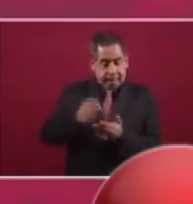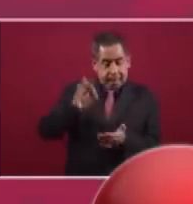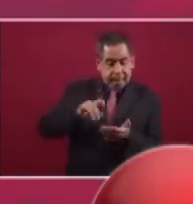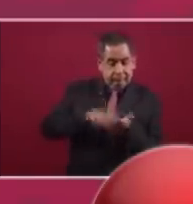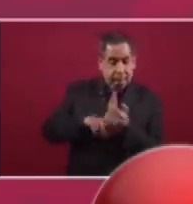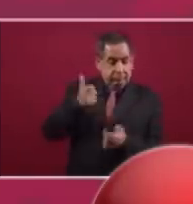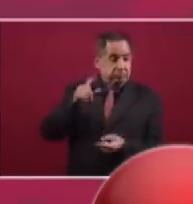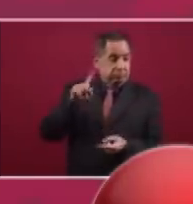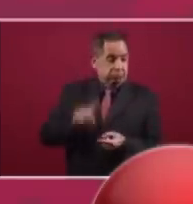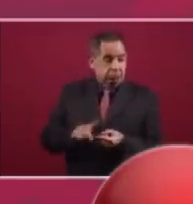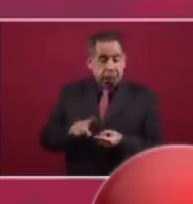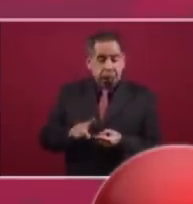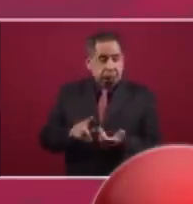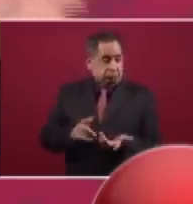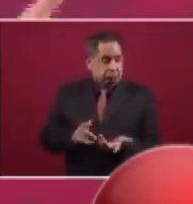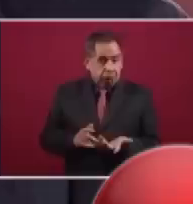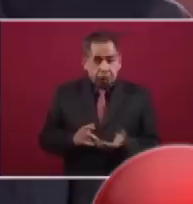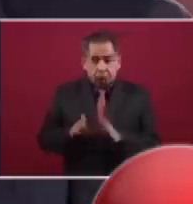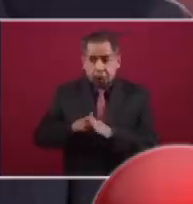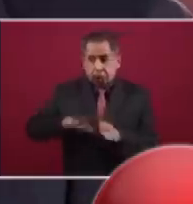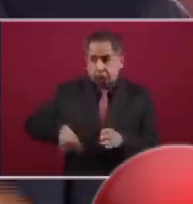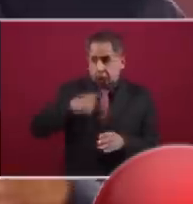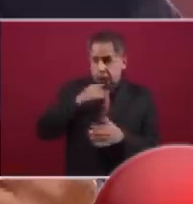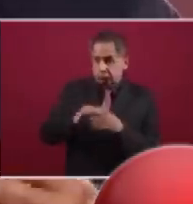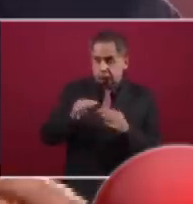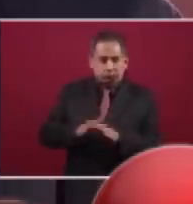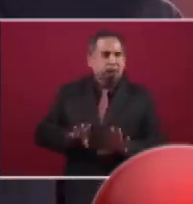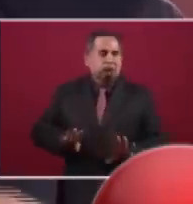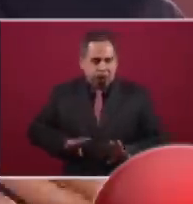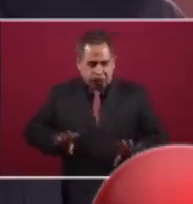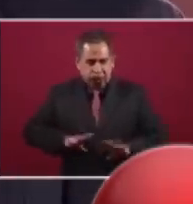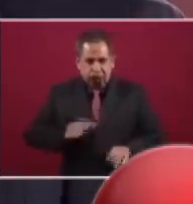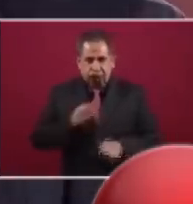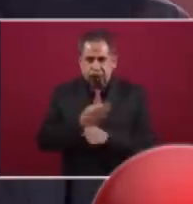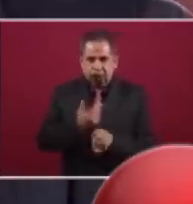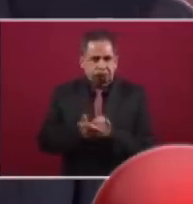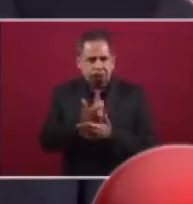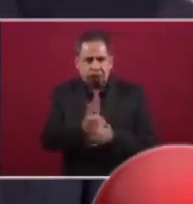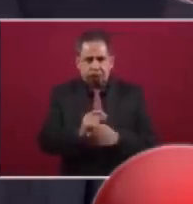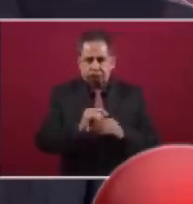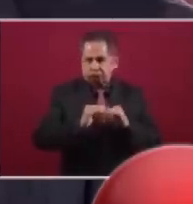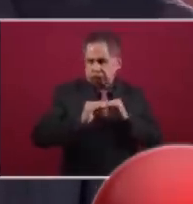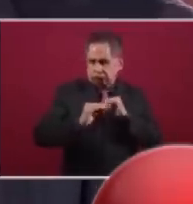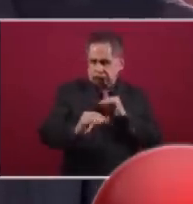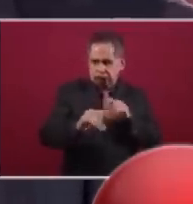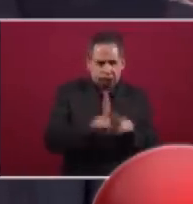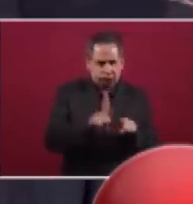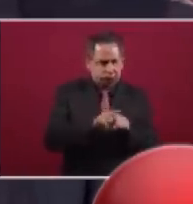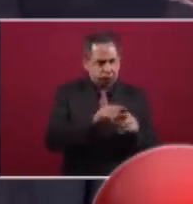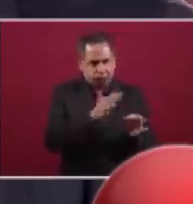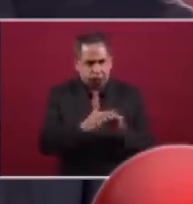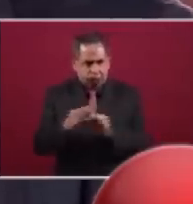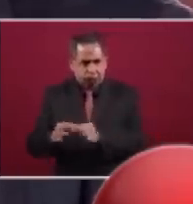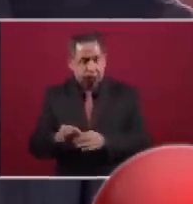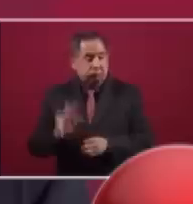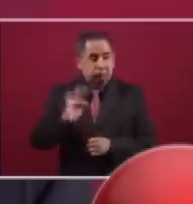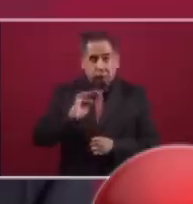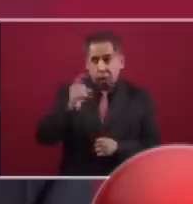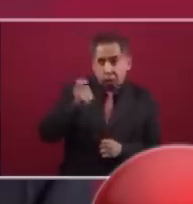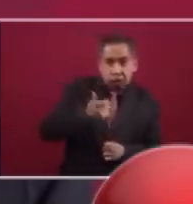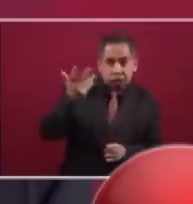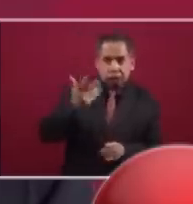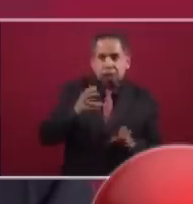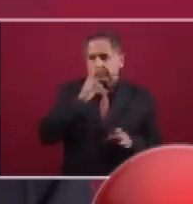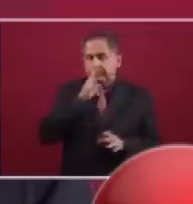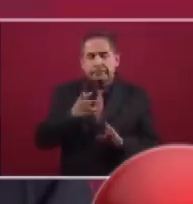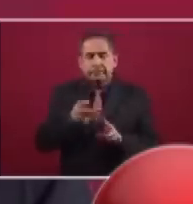muy baja, como señalaba yo, es conveniente que sean pagos parejos. Cuando las tasas de interés son muy altas,